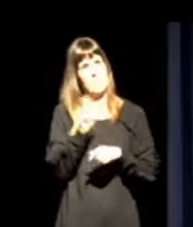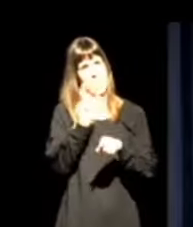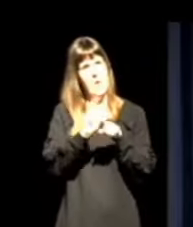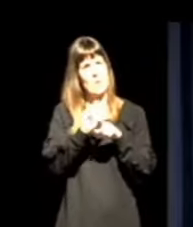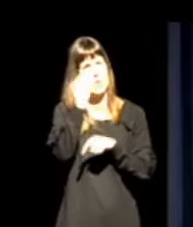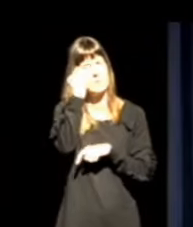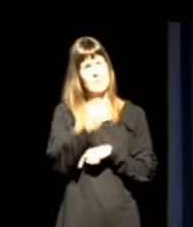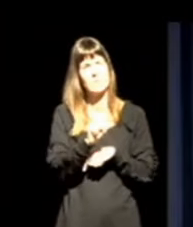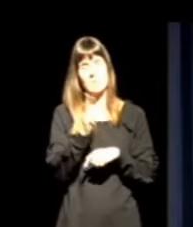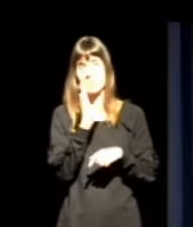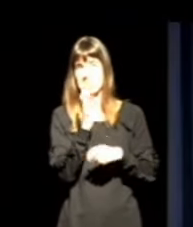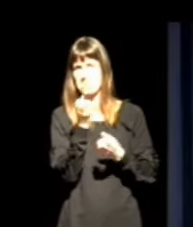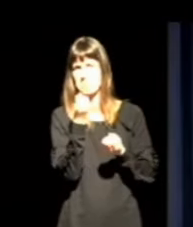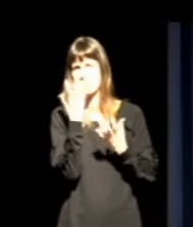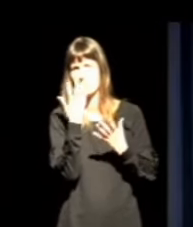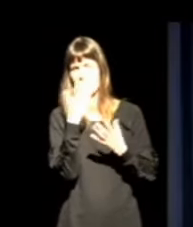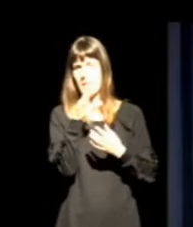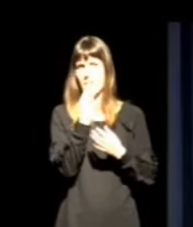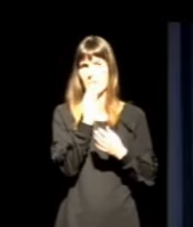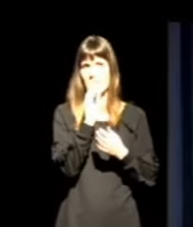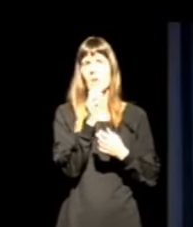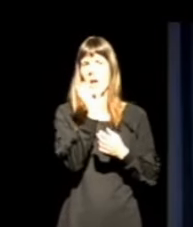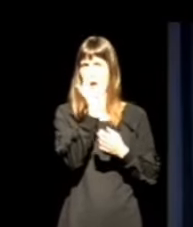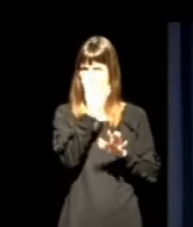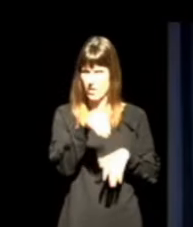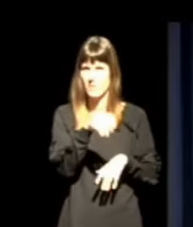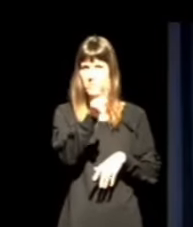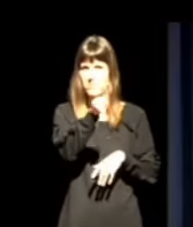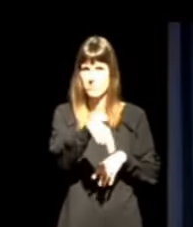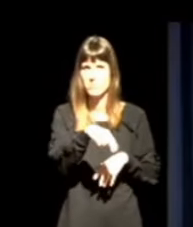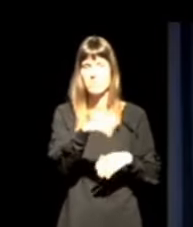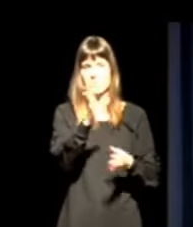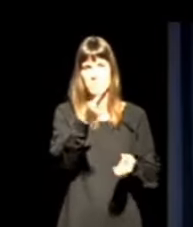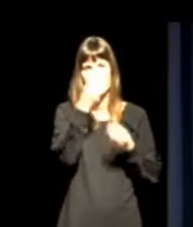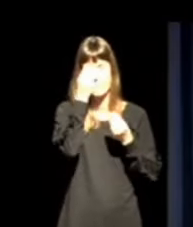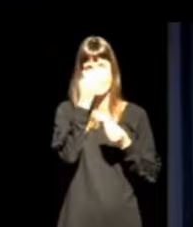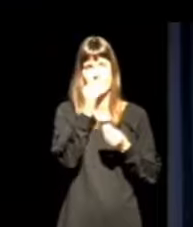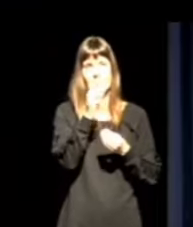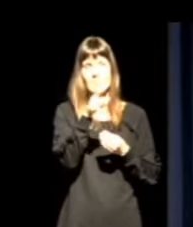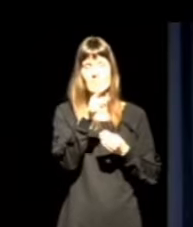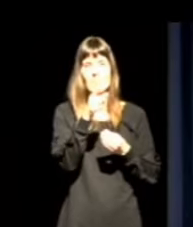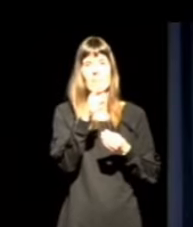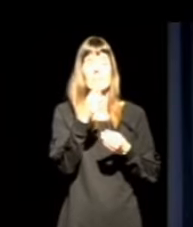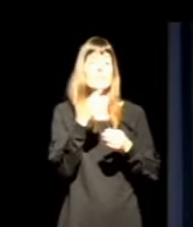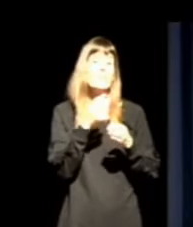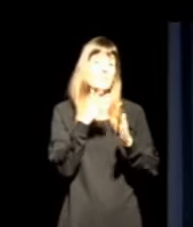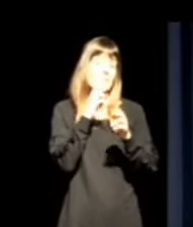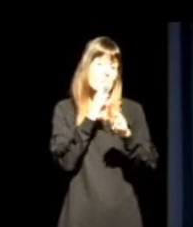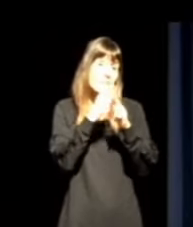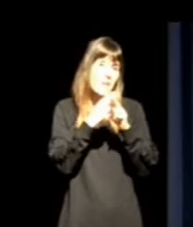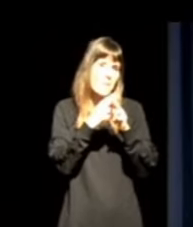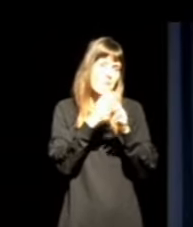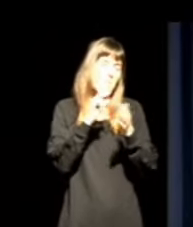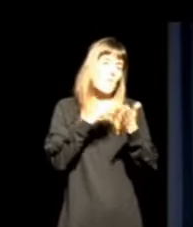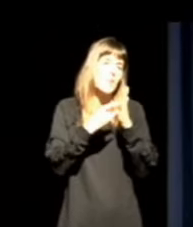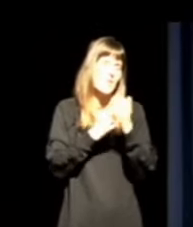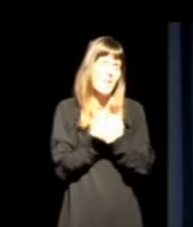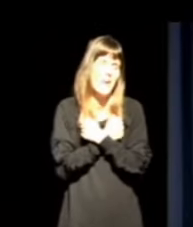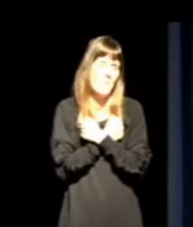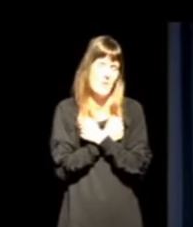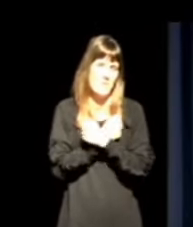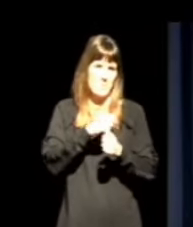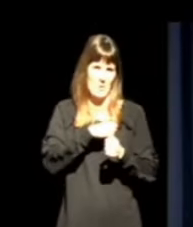dice, pero lo que ella dice es lo que yo diría que hace un contrato o un proyecto de